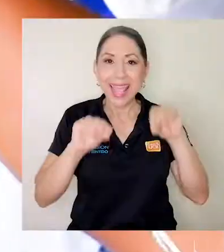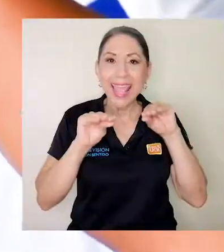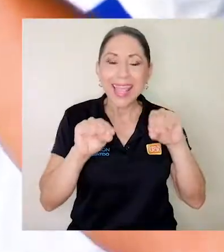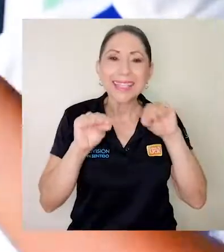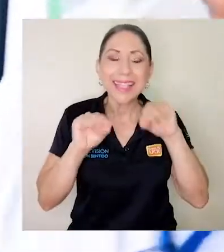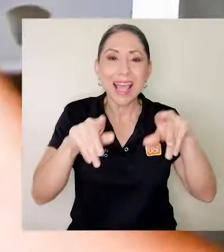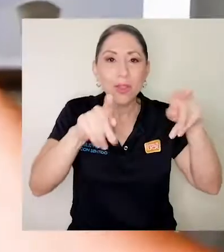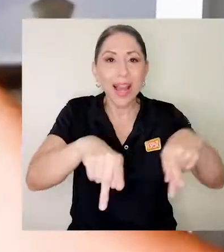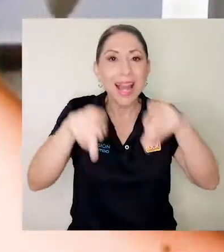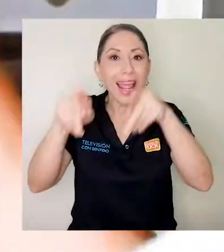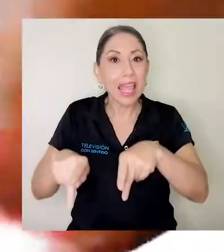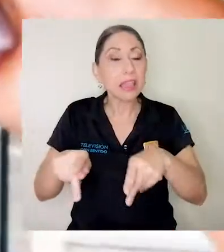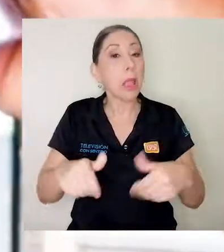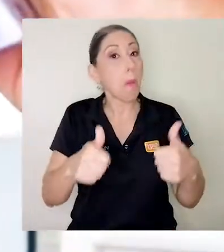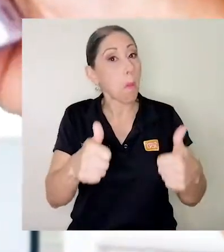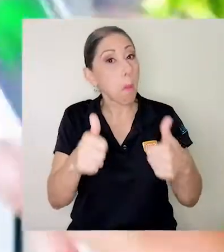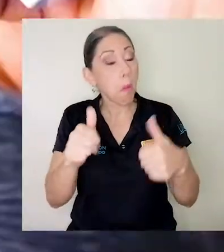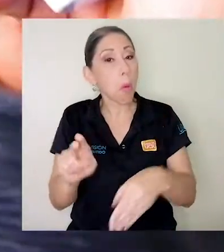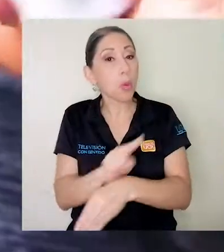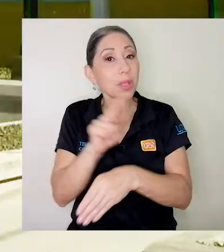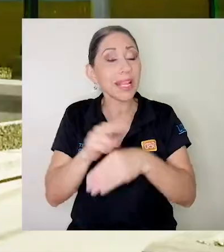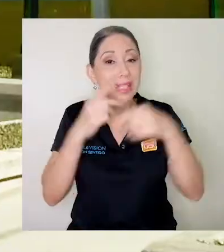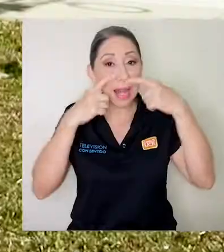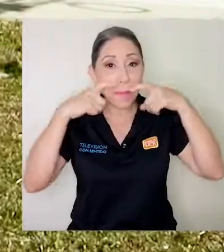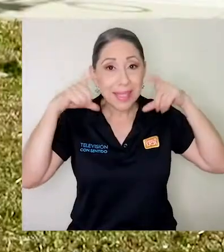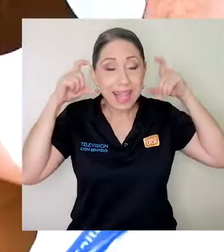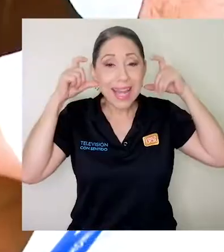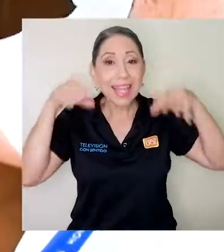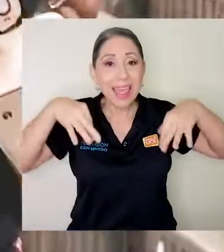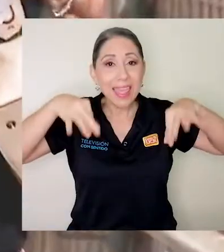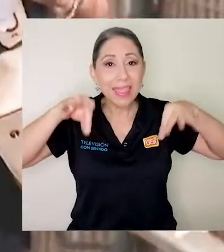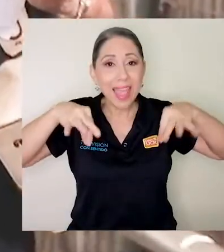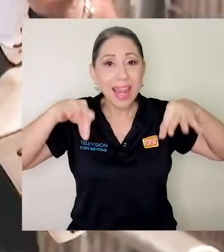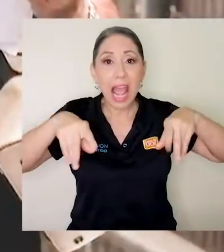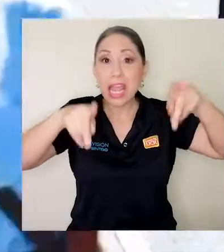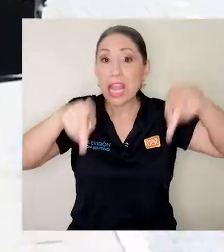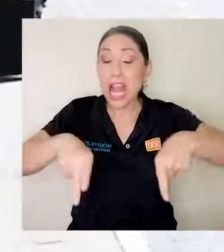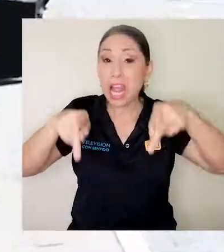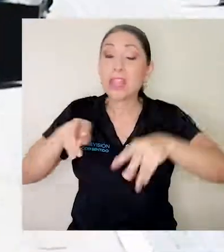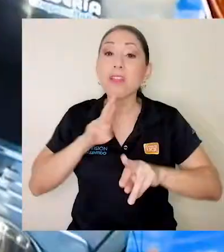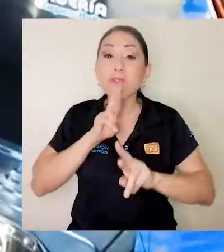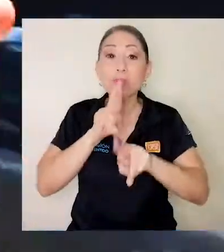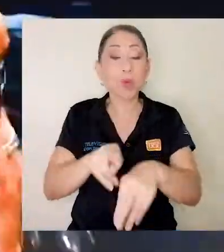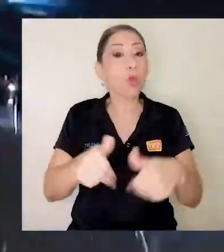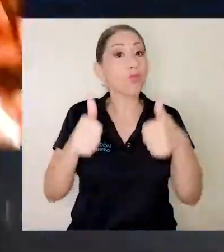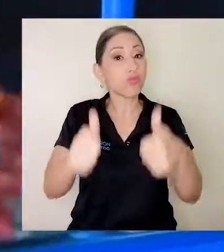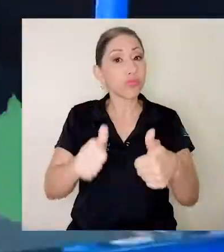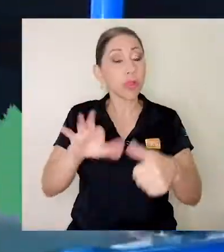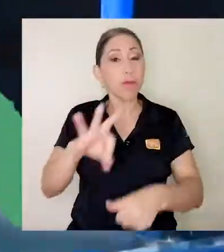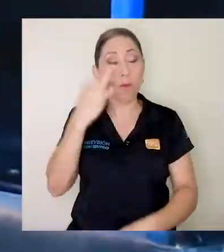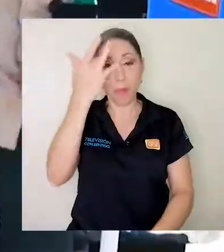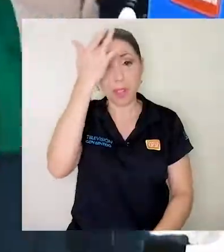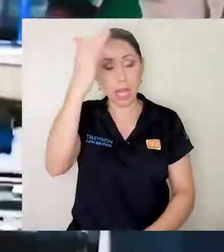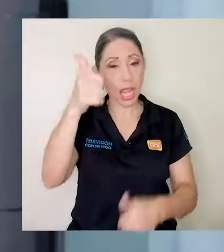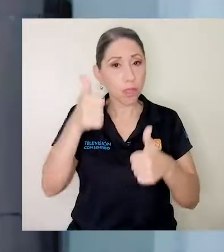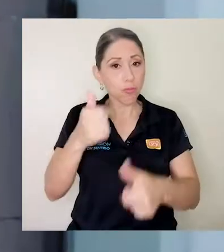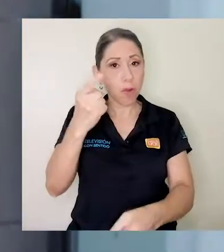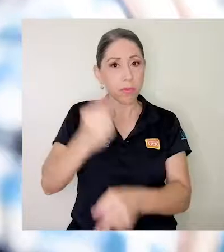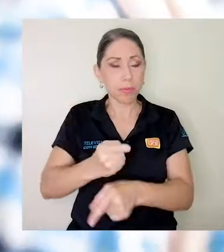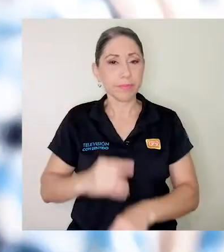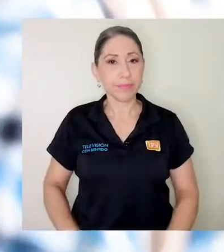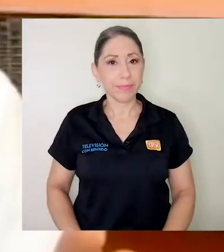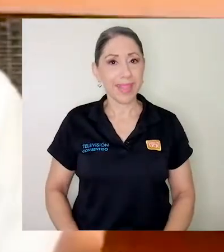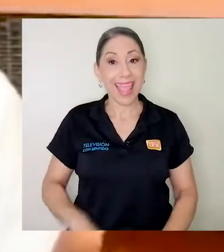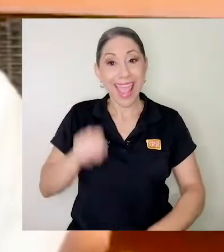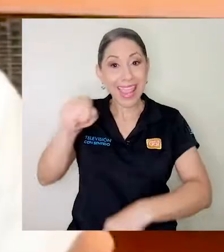conveniencia de utilizar mascarillas de tela y la gente respondió de forma muy inteligente y muy oportuna. Y a partir de